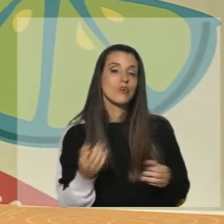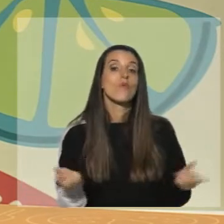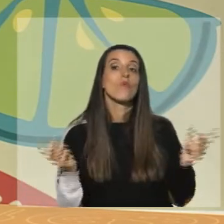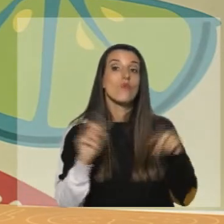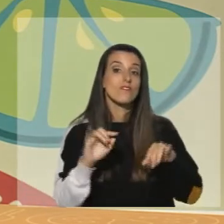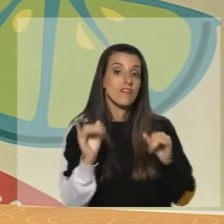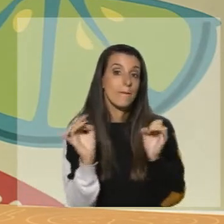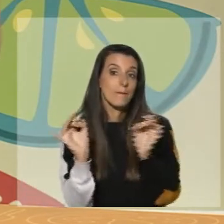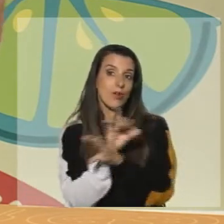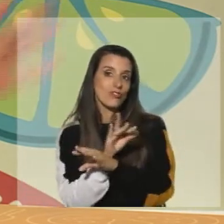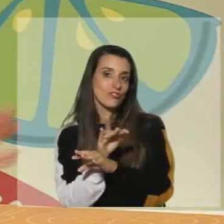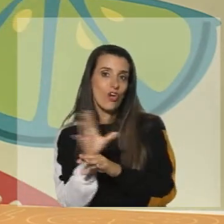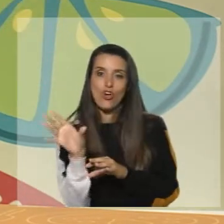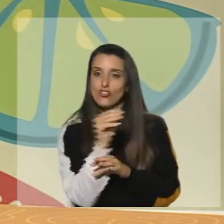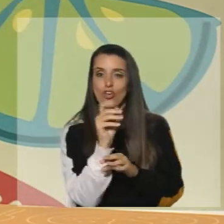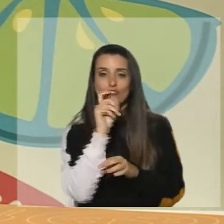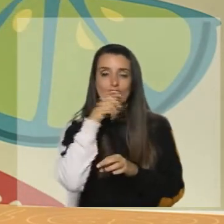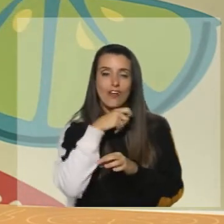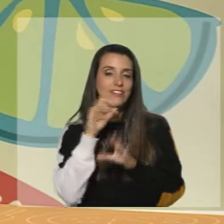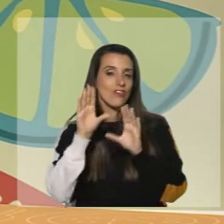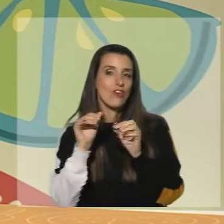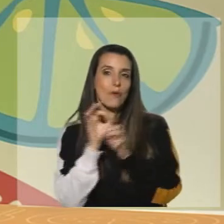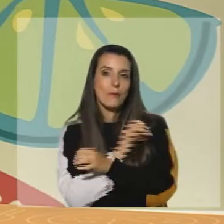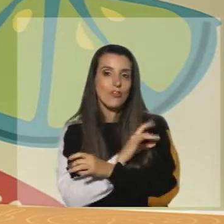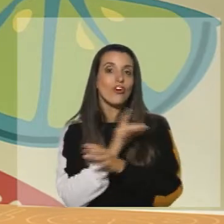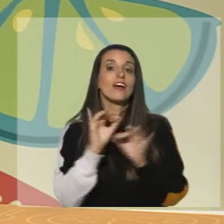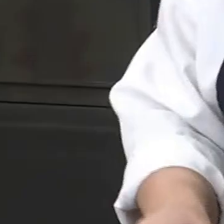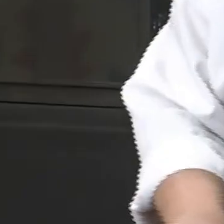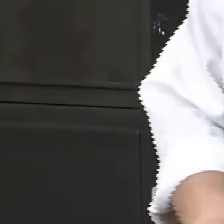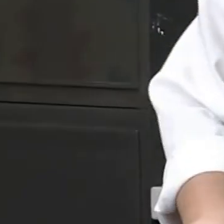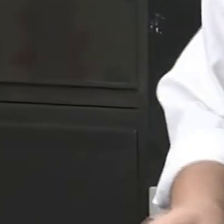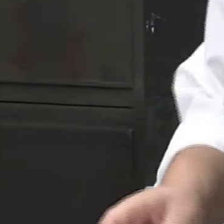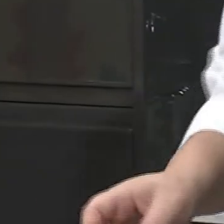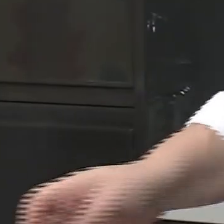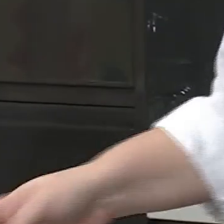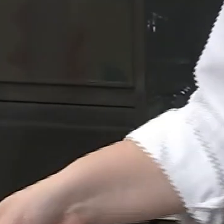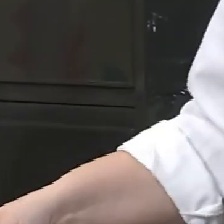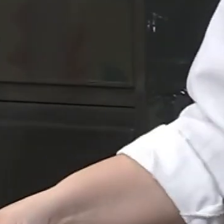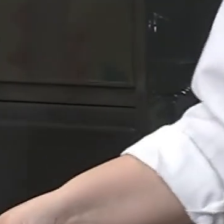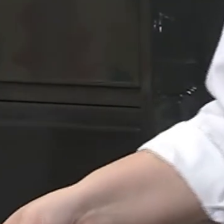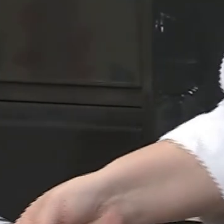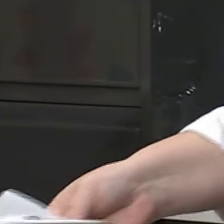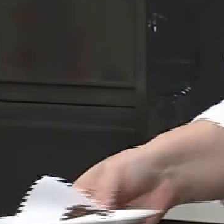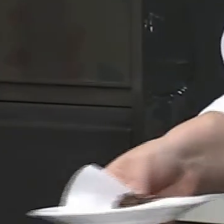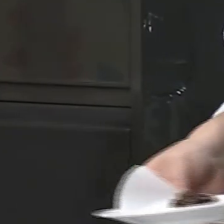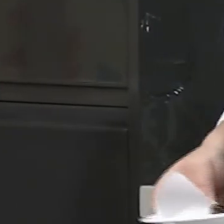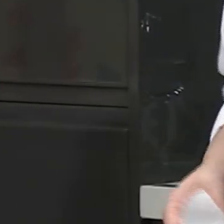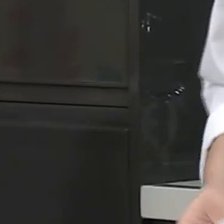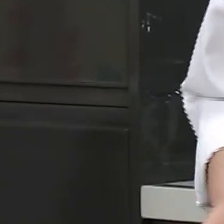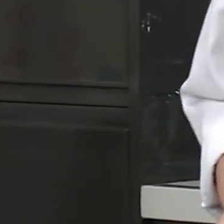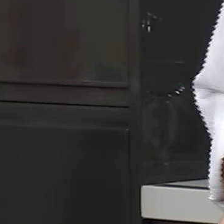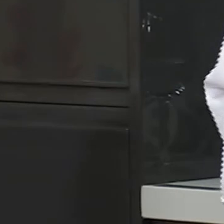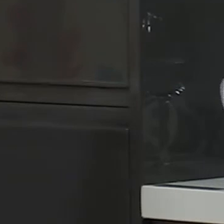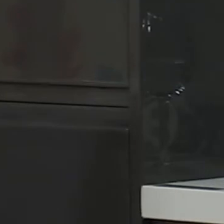regreso ya tenemos toda esta fiesta armada aquí en Basta de Cháchara y terminamos el programa con rocosos. Con Basta de Cháchara y aquí Marina ya está terminando de